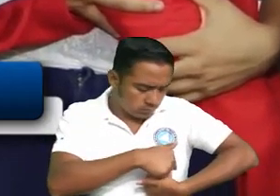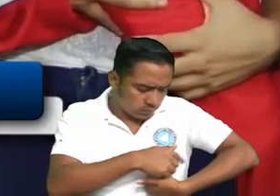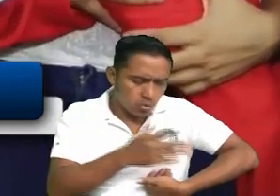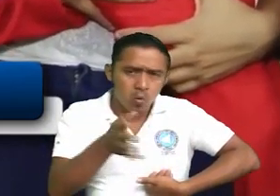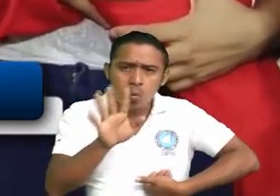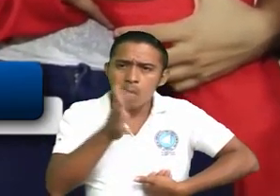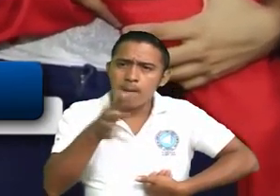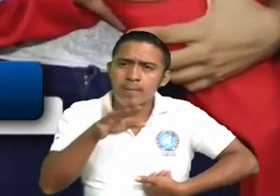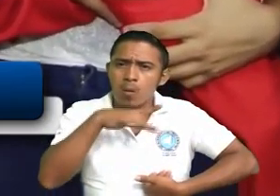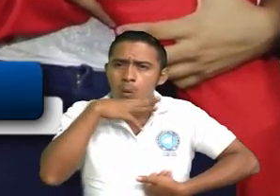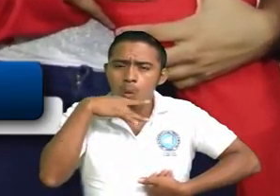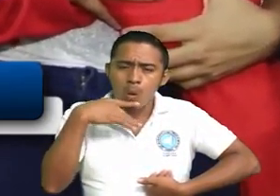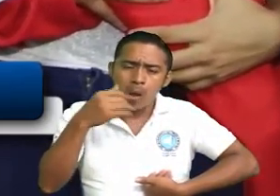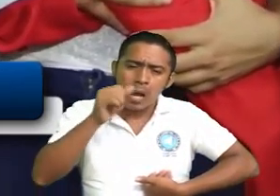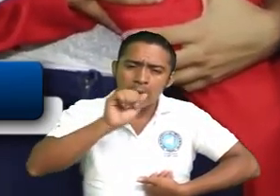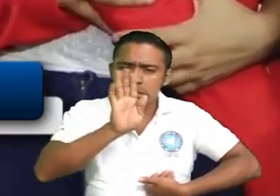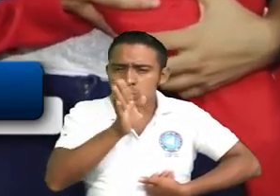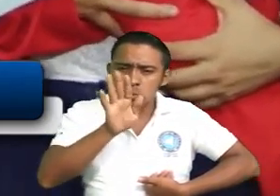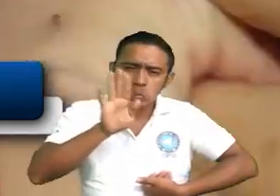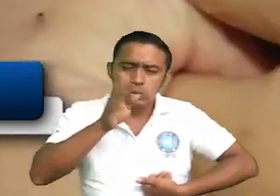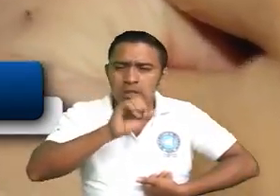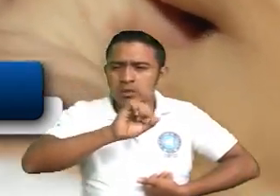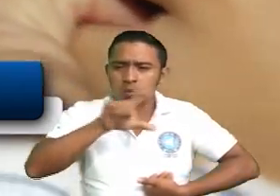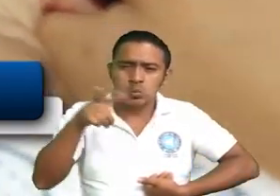primera vez, es bien